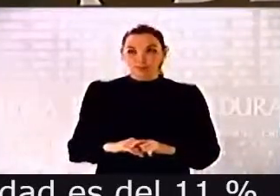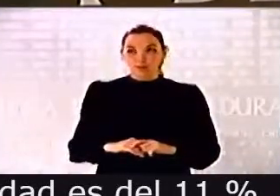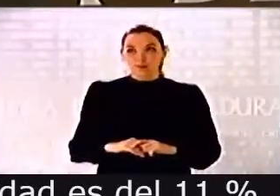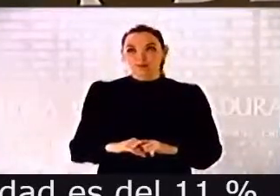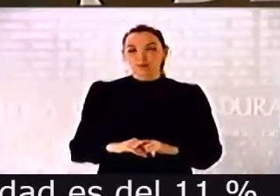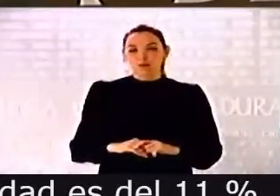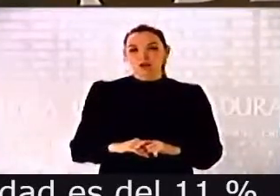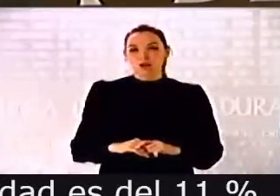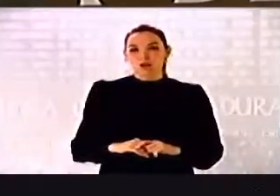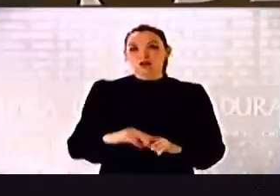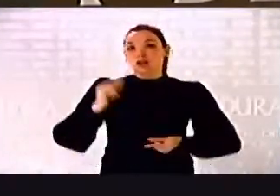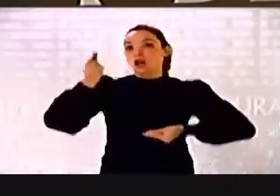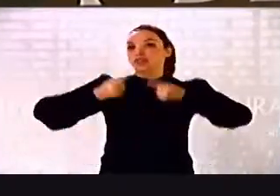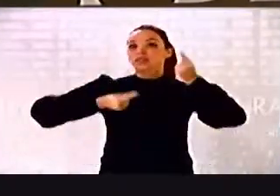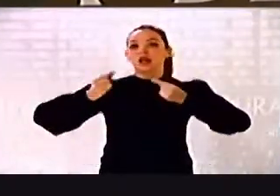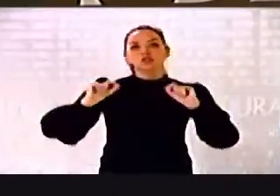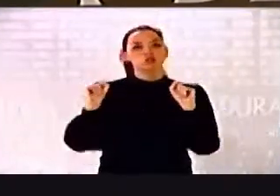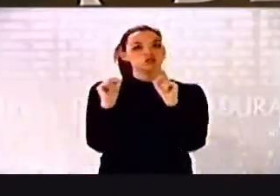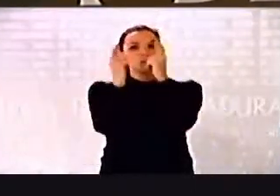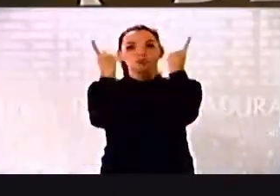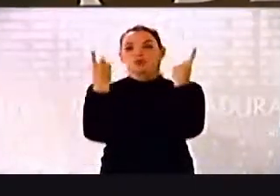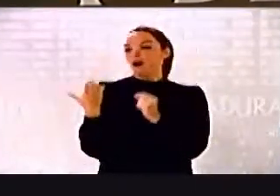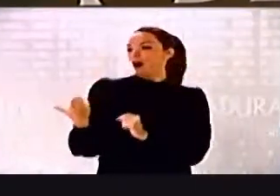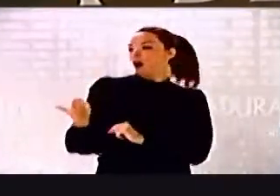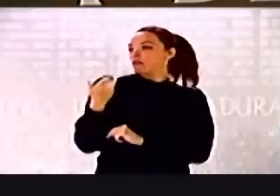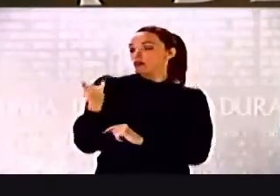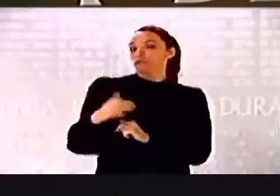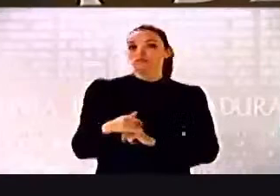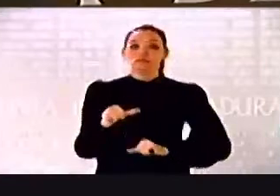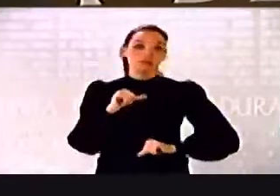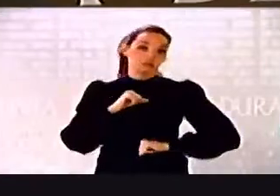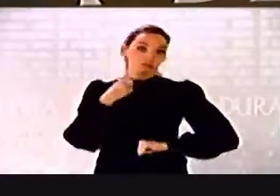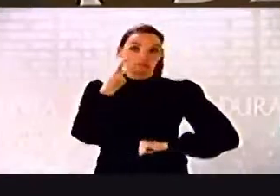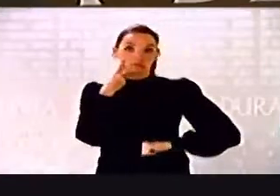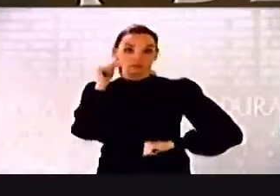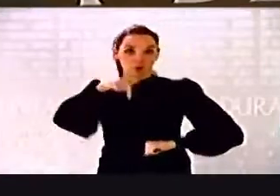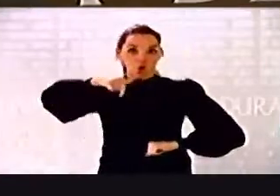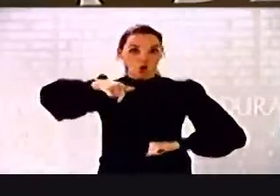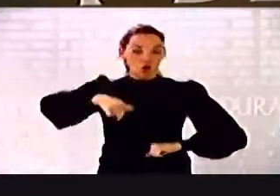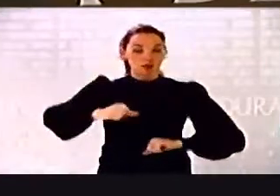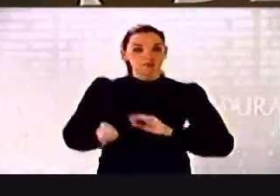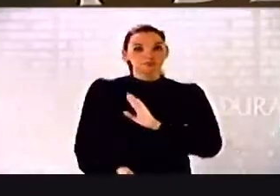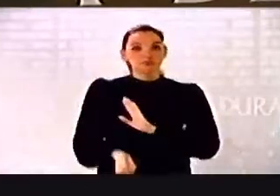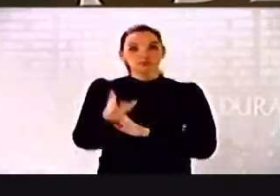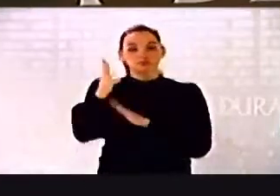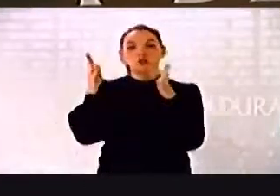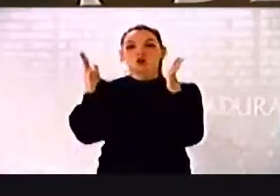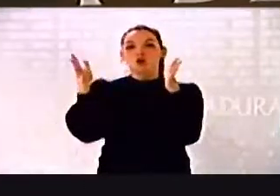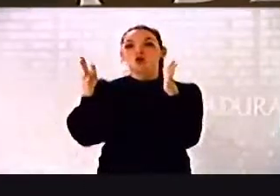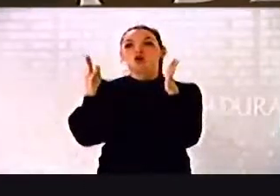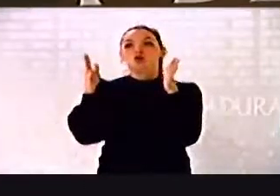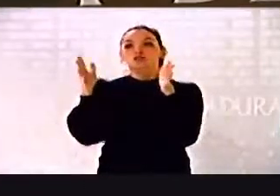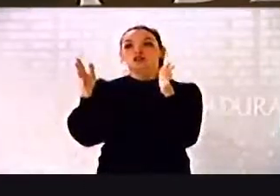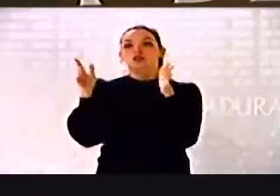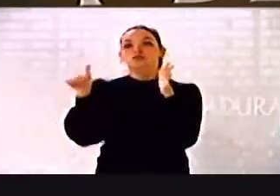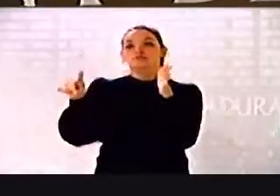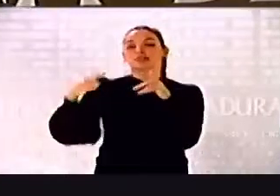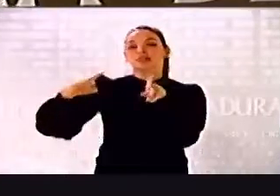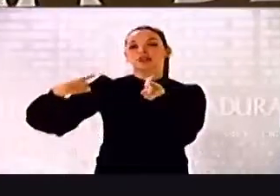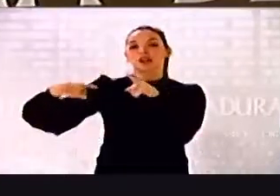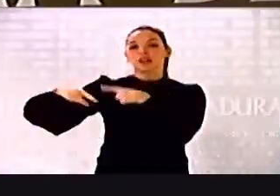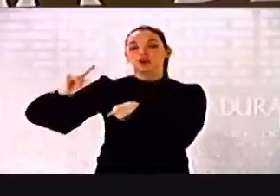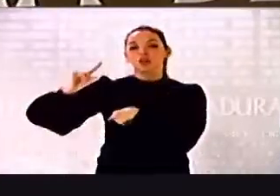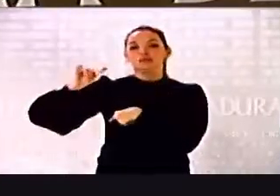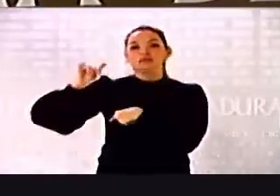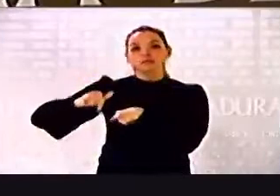Los datos consolidados son los datos de ayer. Estamos pendientes hoy del Consejo de